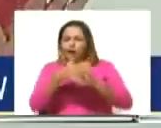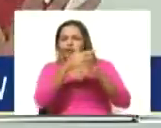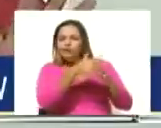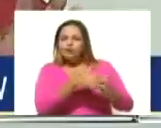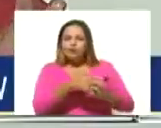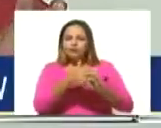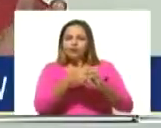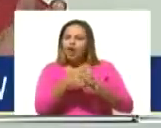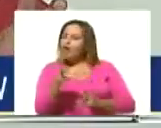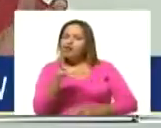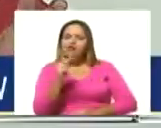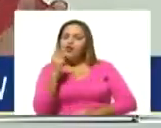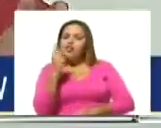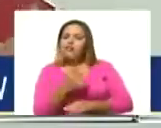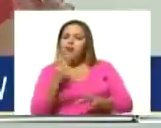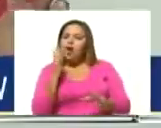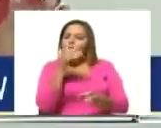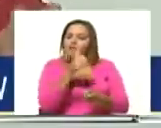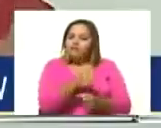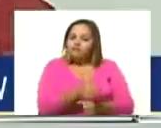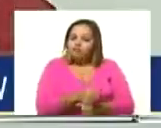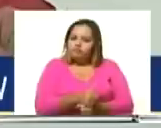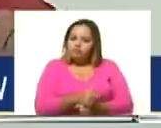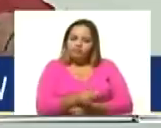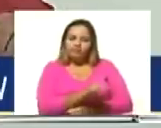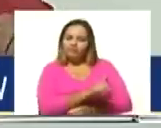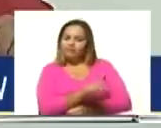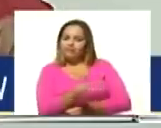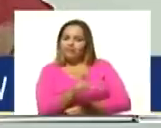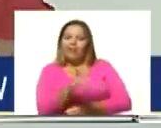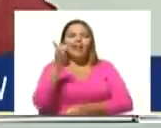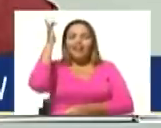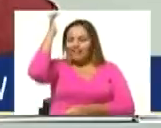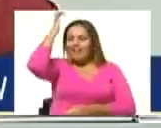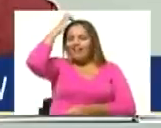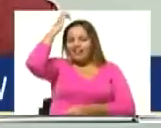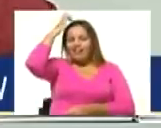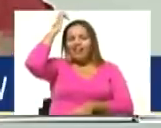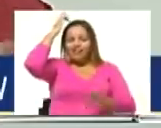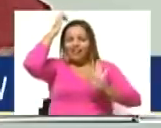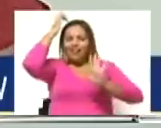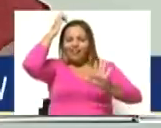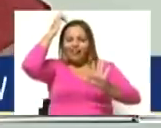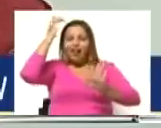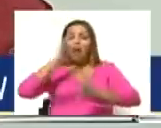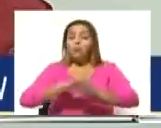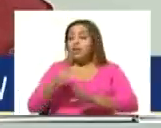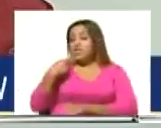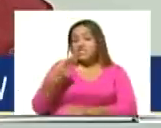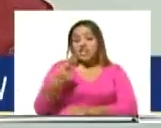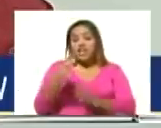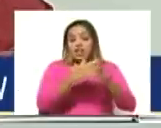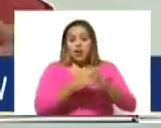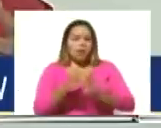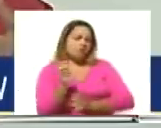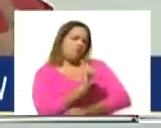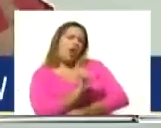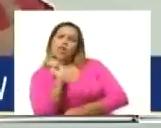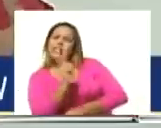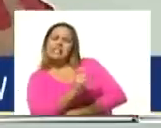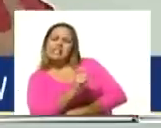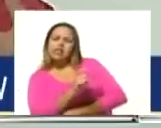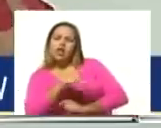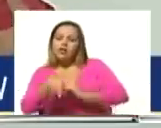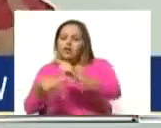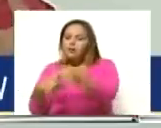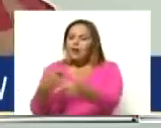no debemos confiarnos. No debemos confiarnos. Porque cuando ellos dicen no te necesitamos, es porque probablemente